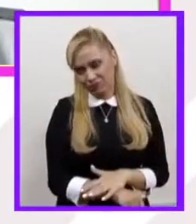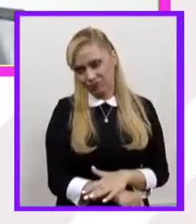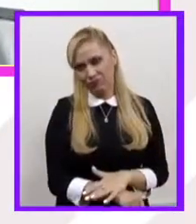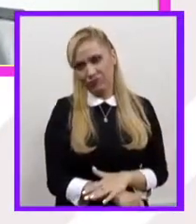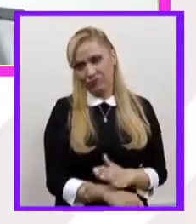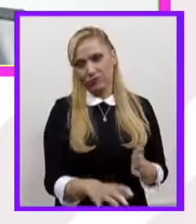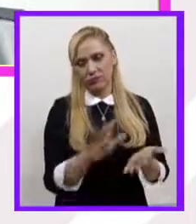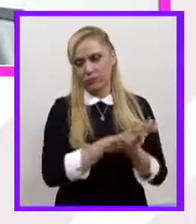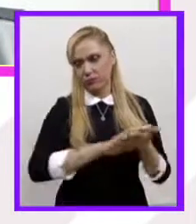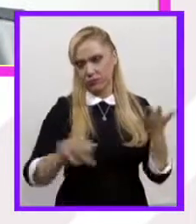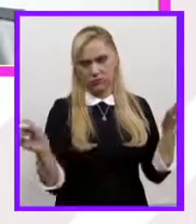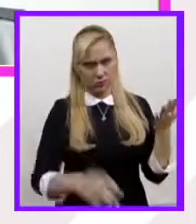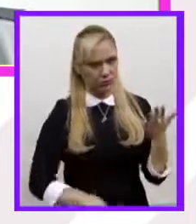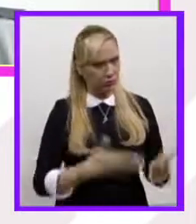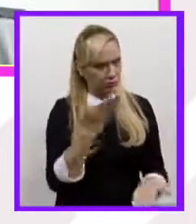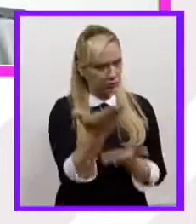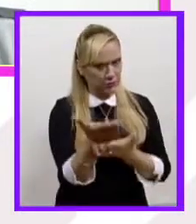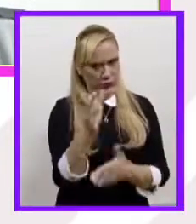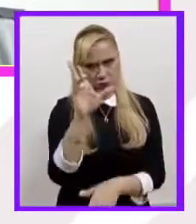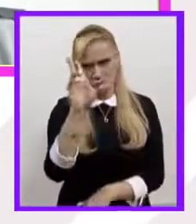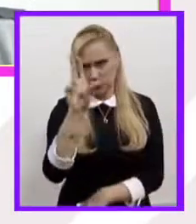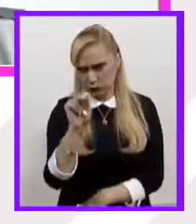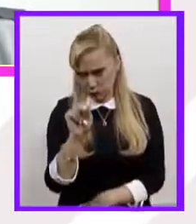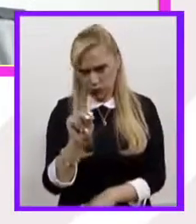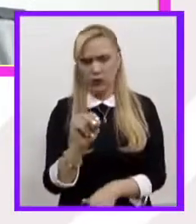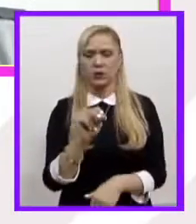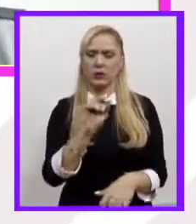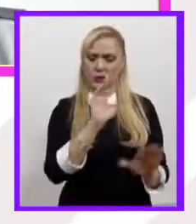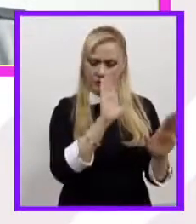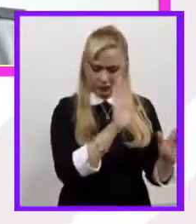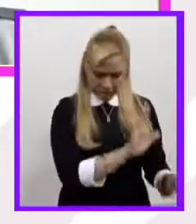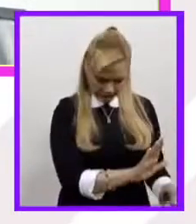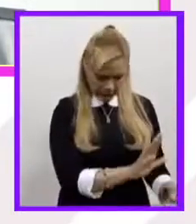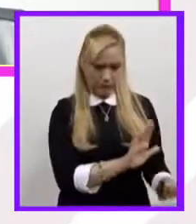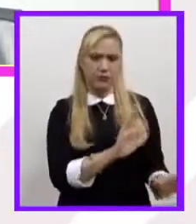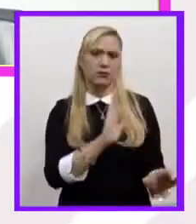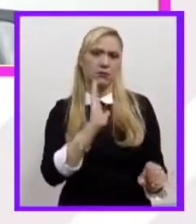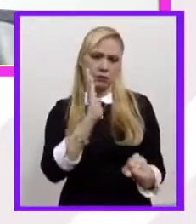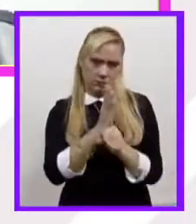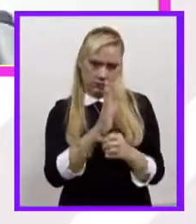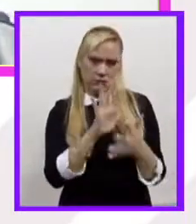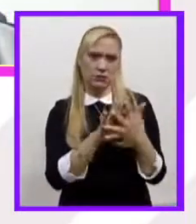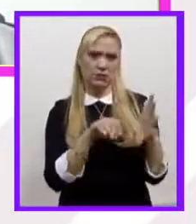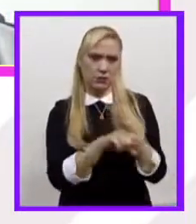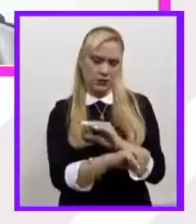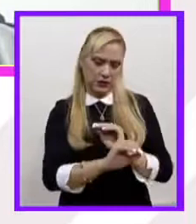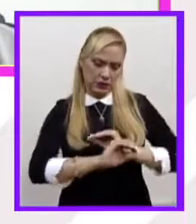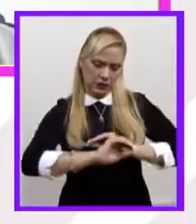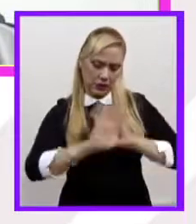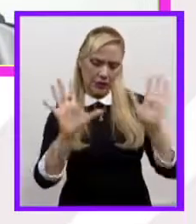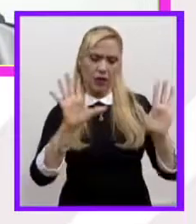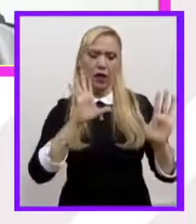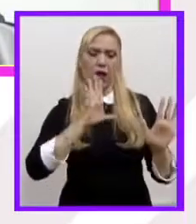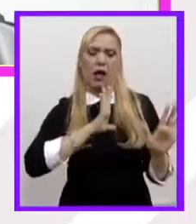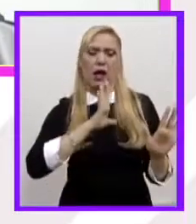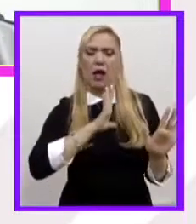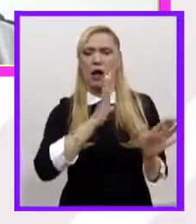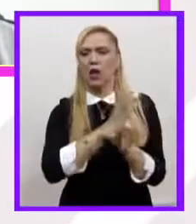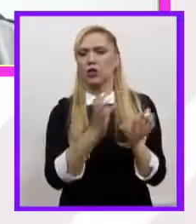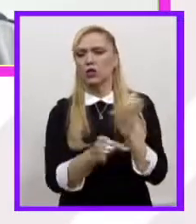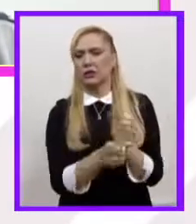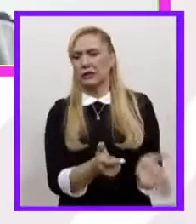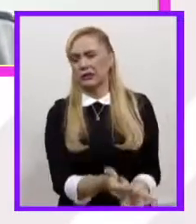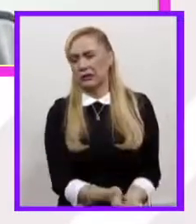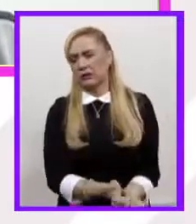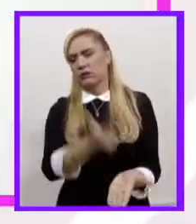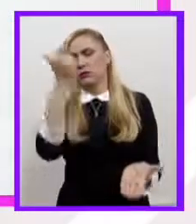del tipo penal de discriminación. Coincidimos plenamente en que tenemos que crear una cultura no punitivista ahora